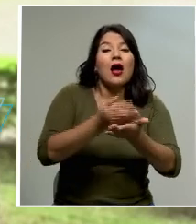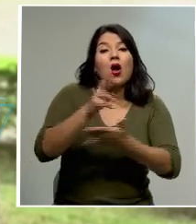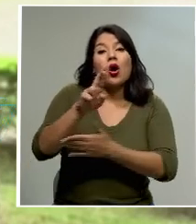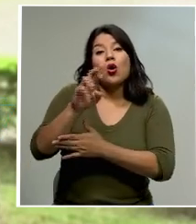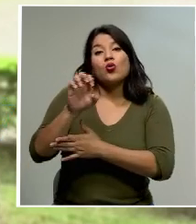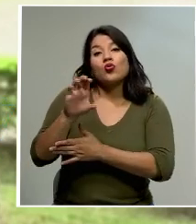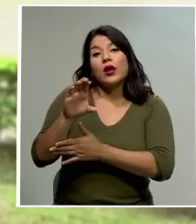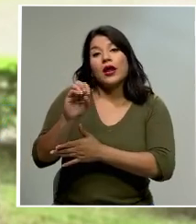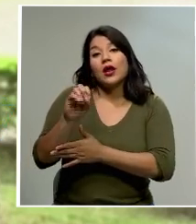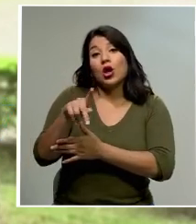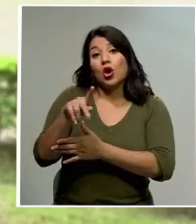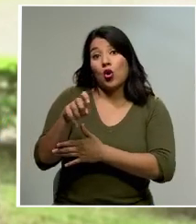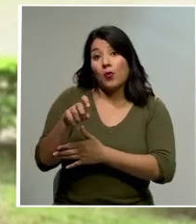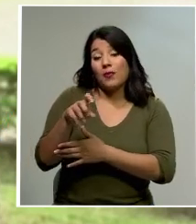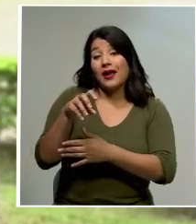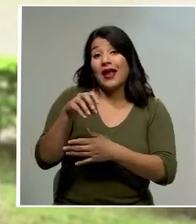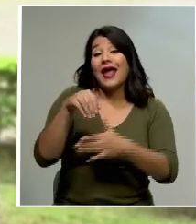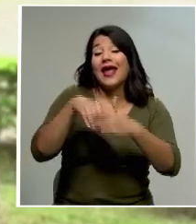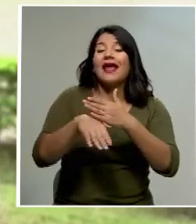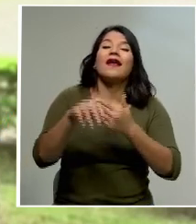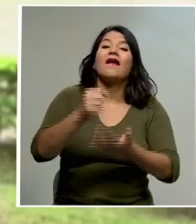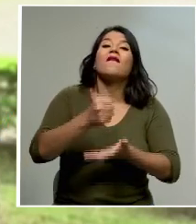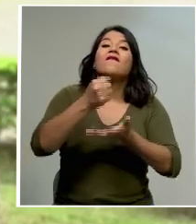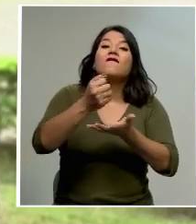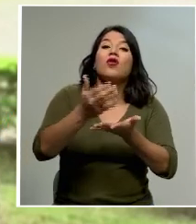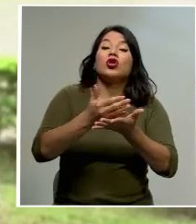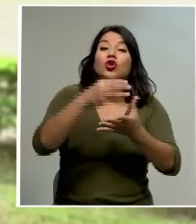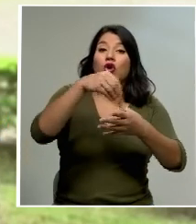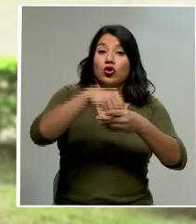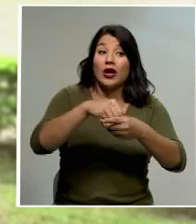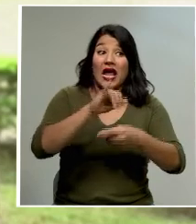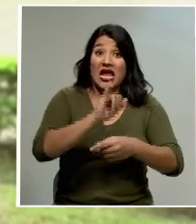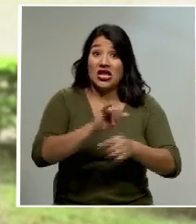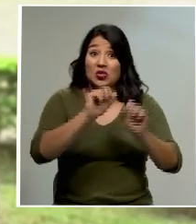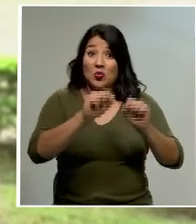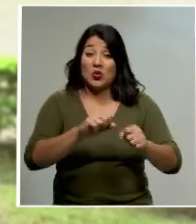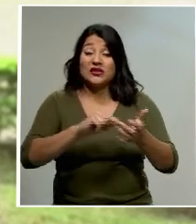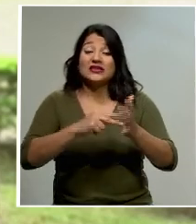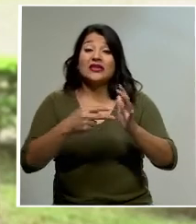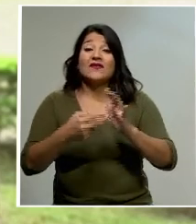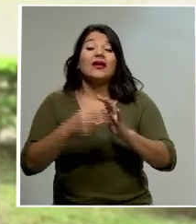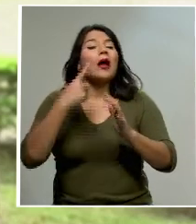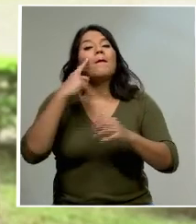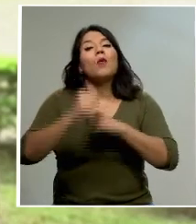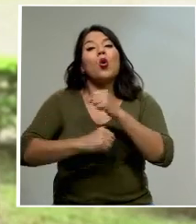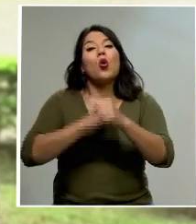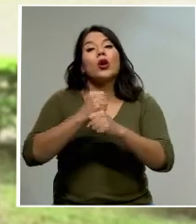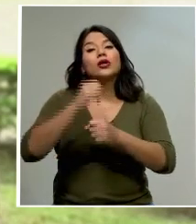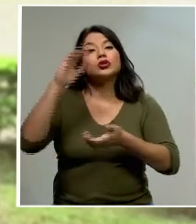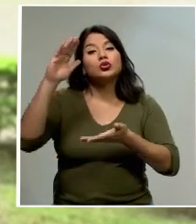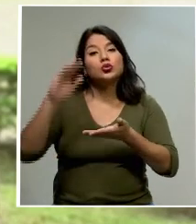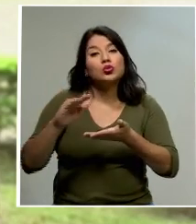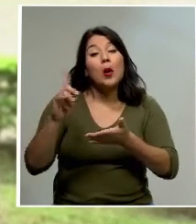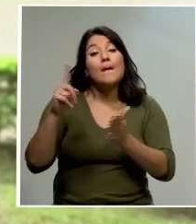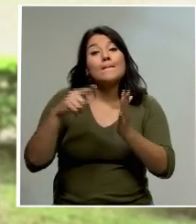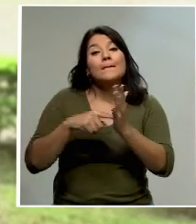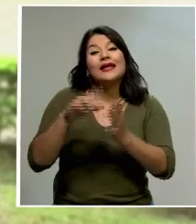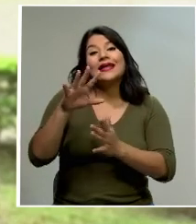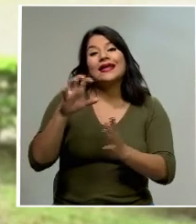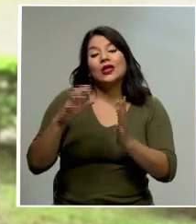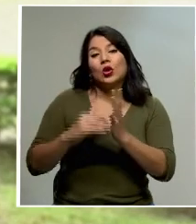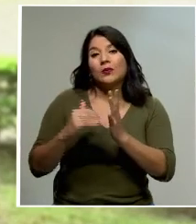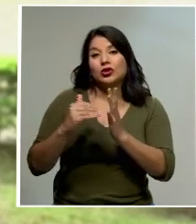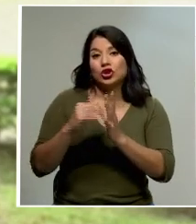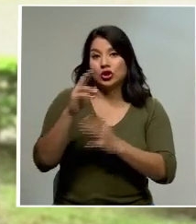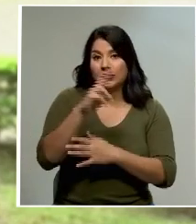que tiene la institución. Esto podría representar anualmente en una reducción de 1.500 millones de colones. Por